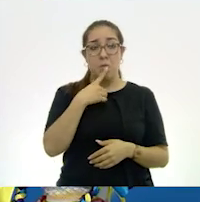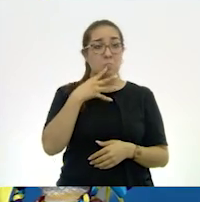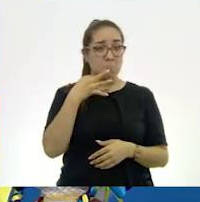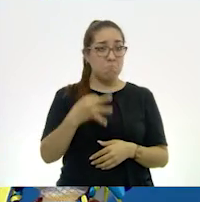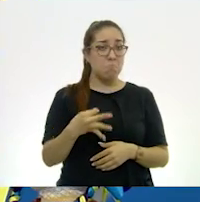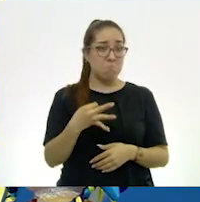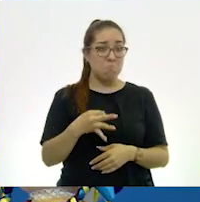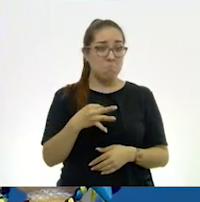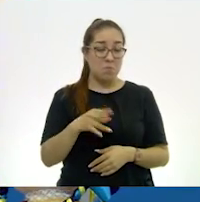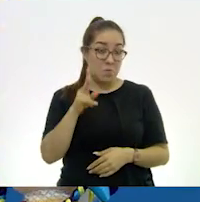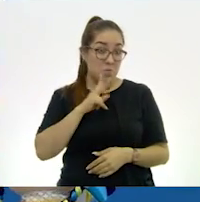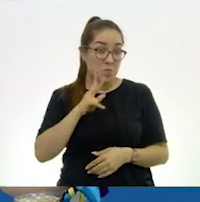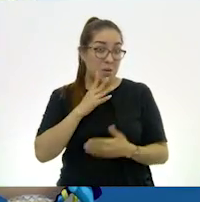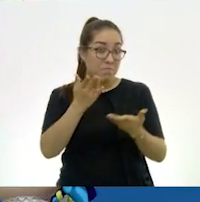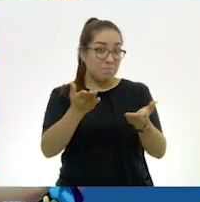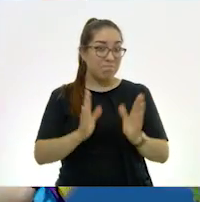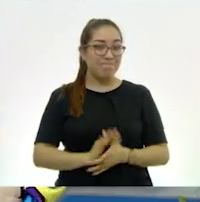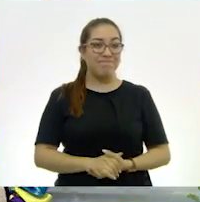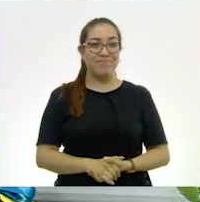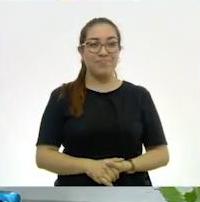amigos.